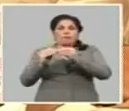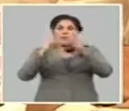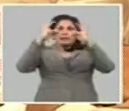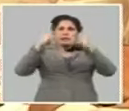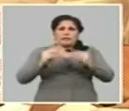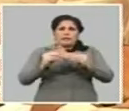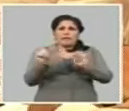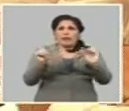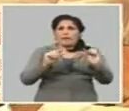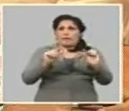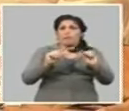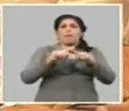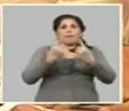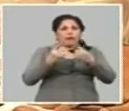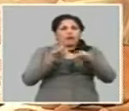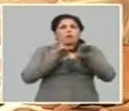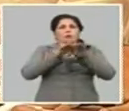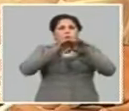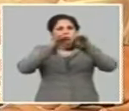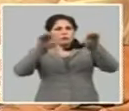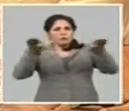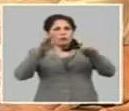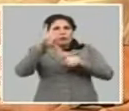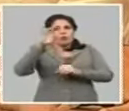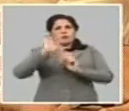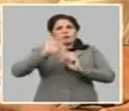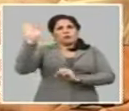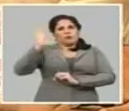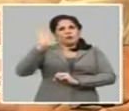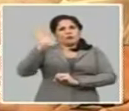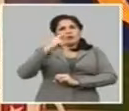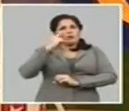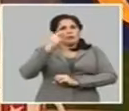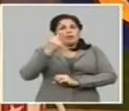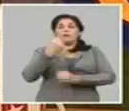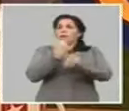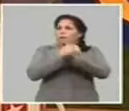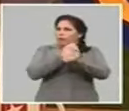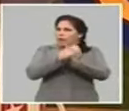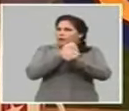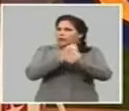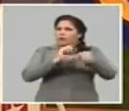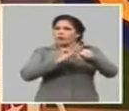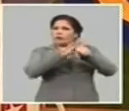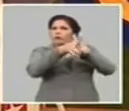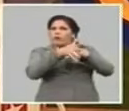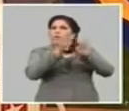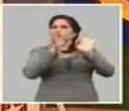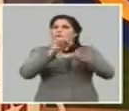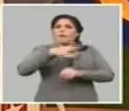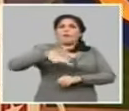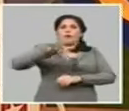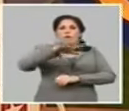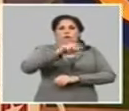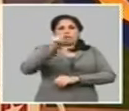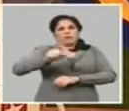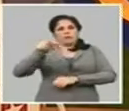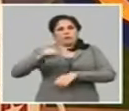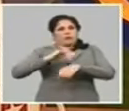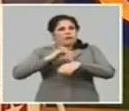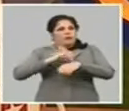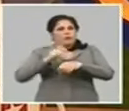mínimas pero se ha mantenido por encima de 4 lo que habla de la película de lo peligroso que esta enfermedad